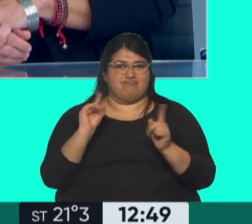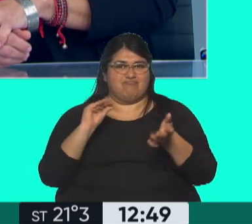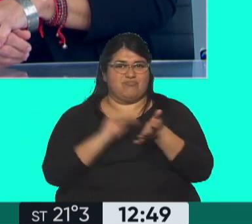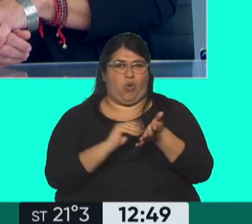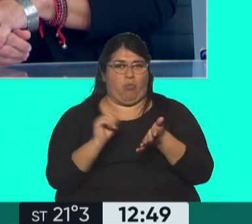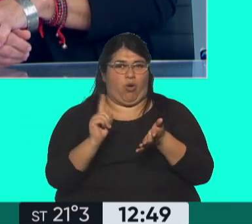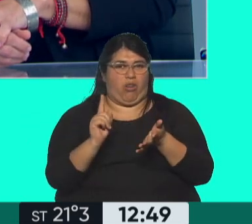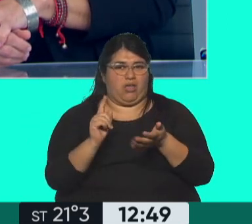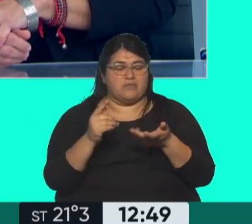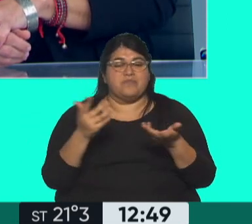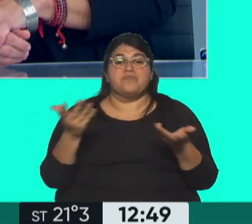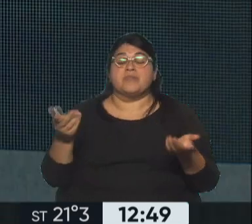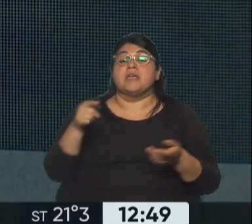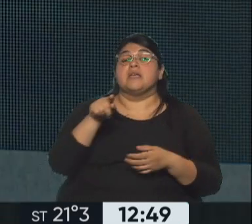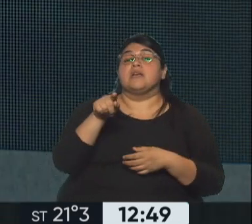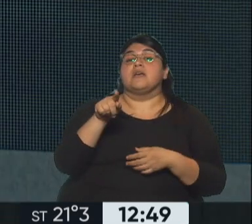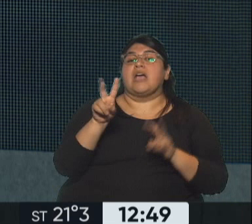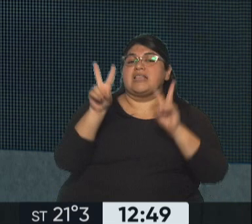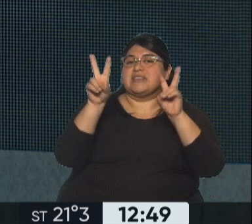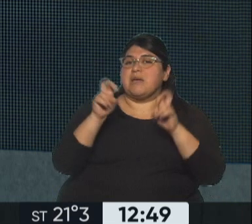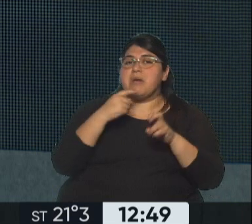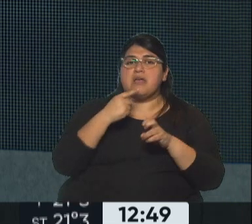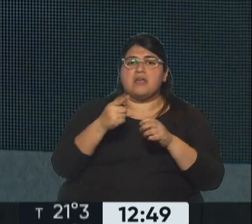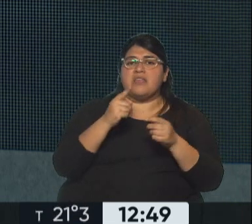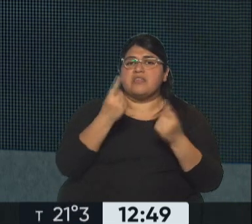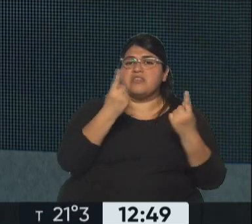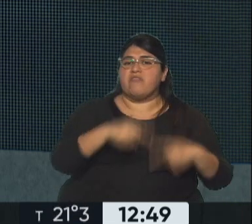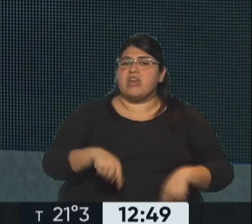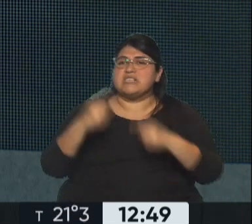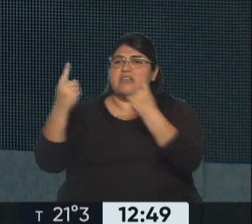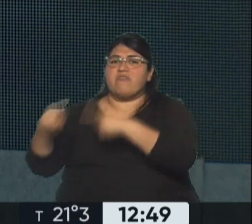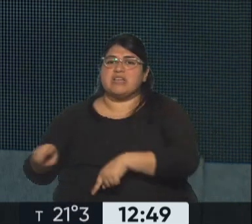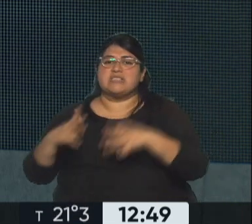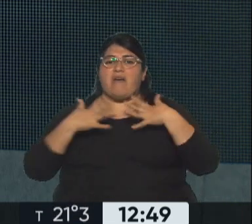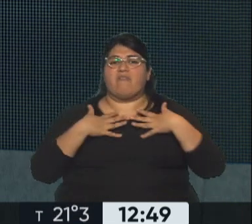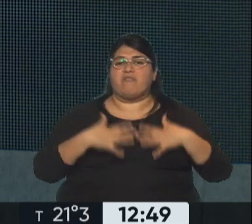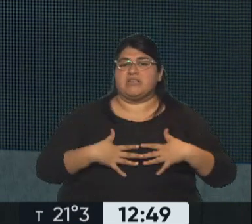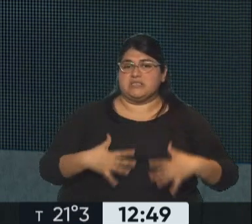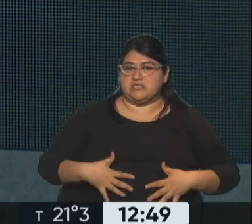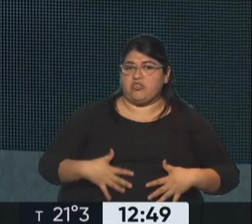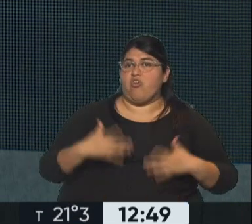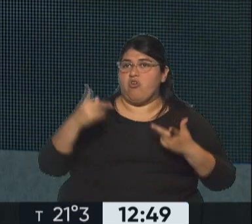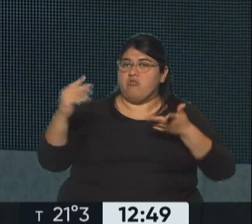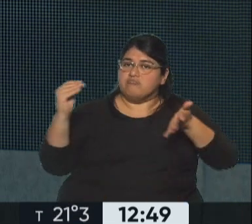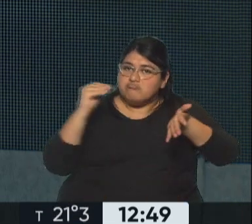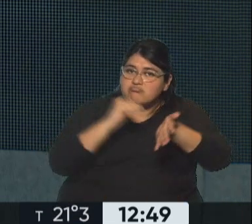cuenta como el tema de físico, ¿no? La diferencia de contextura física que debería haber sido tomado en